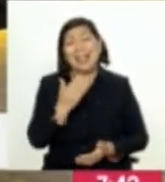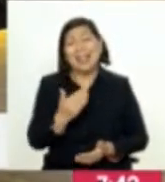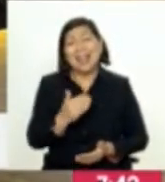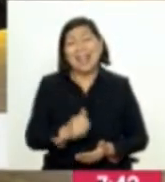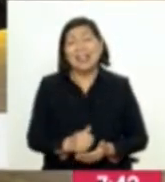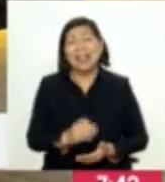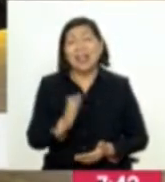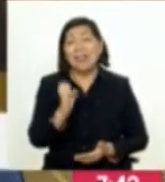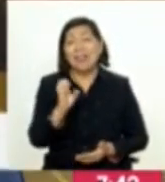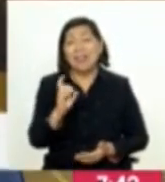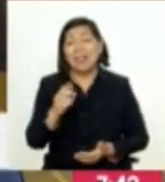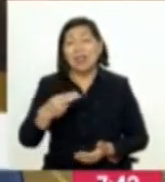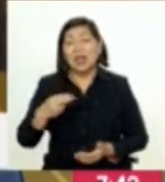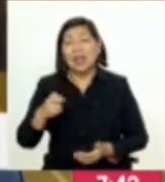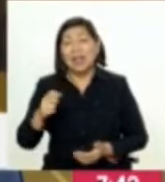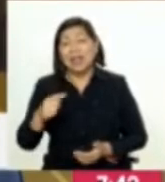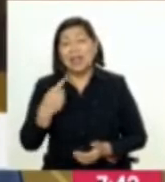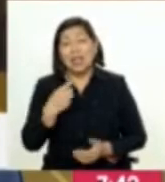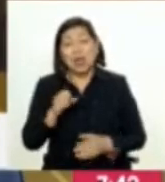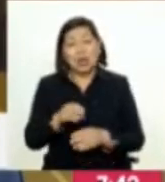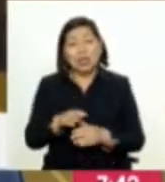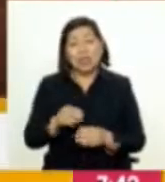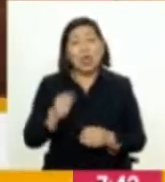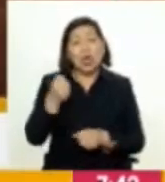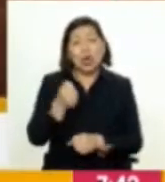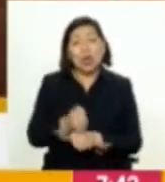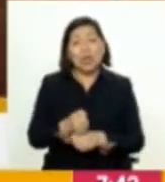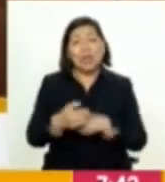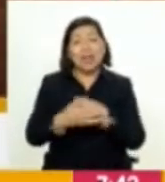a Federico Arnillas, presidente de la Mesa de Concertación de la Lucha